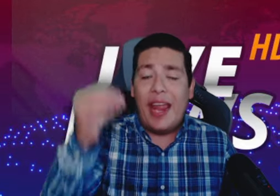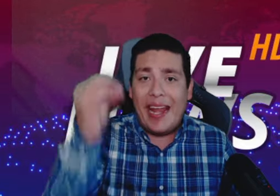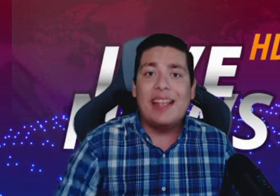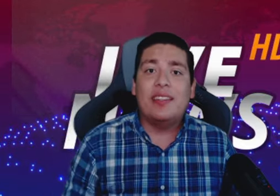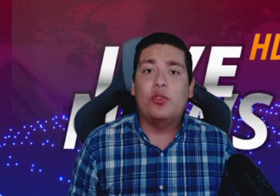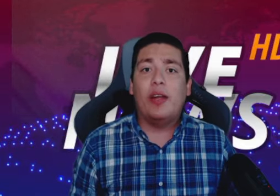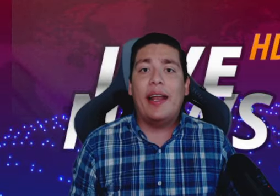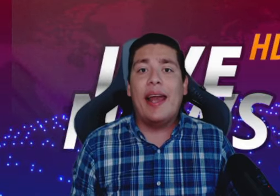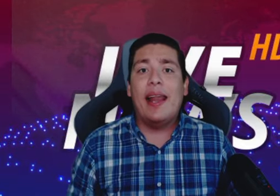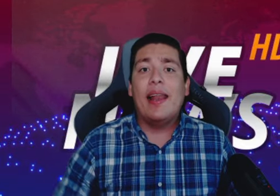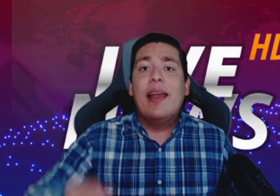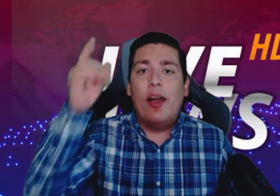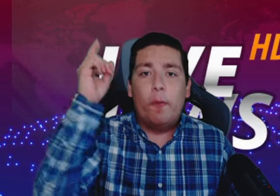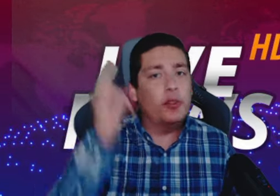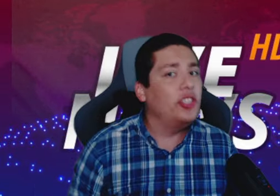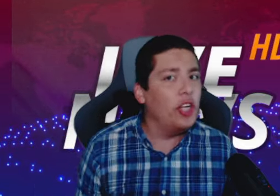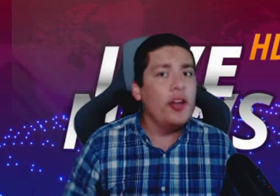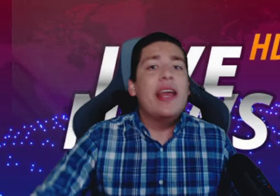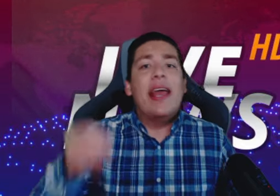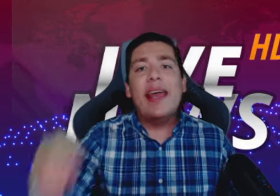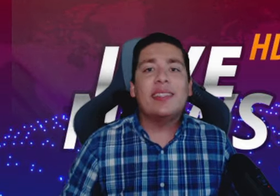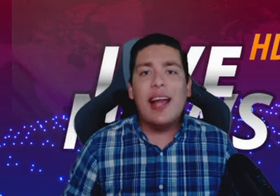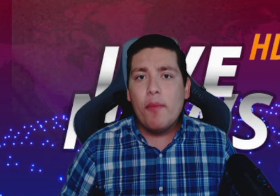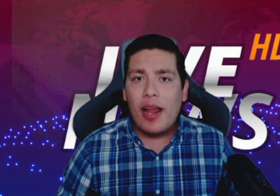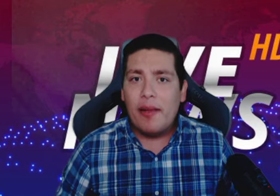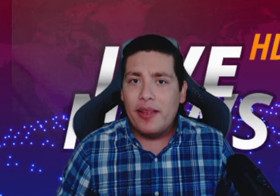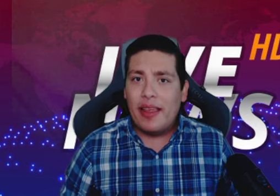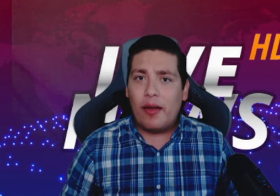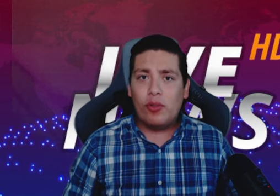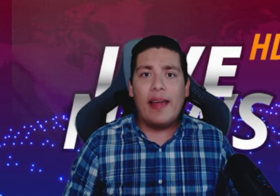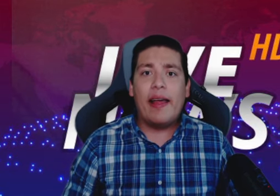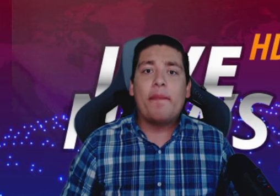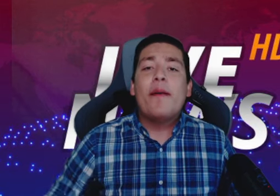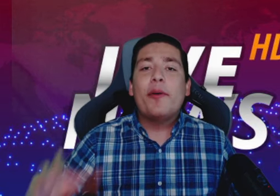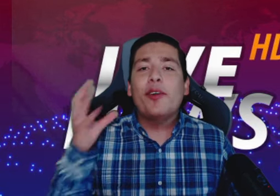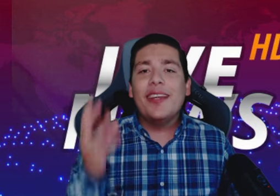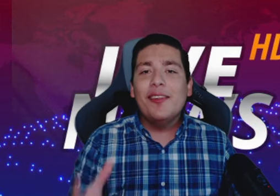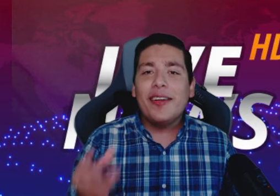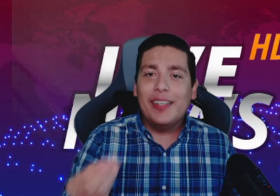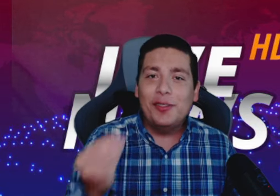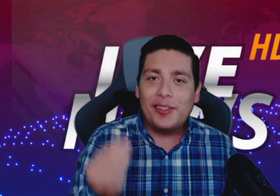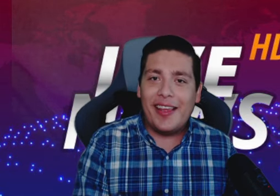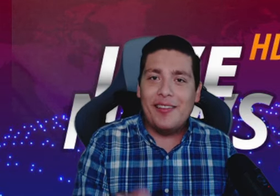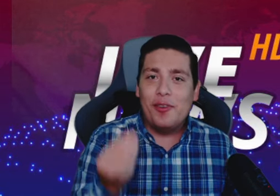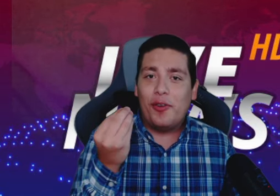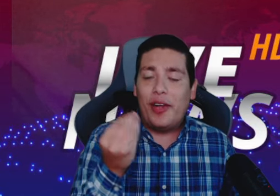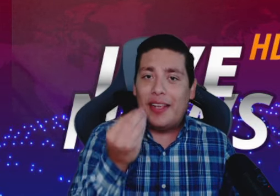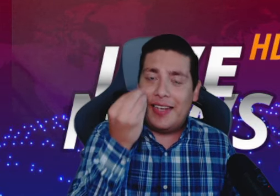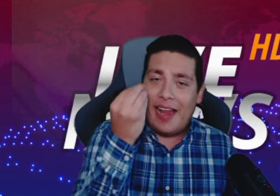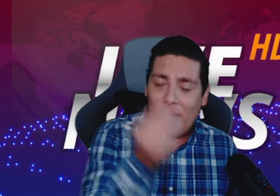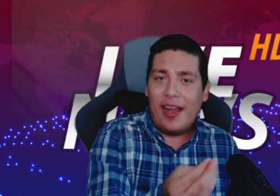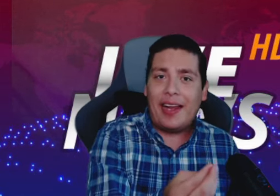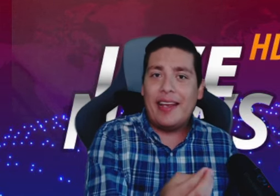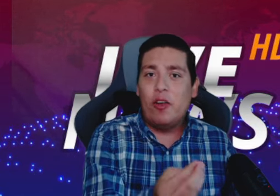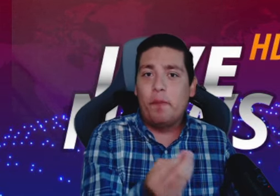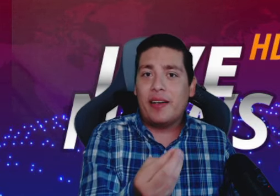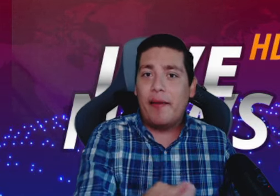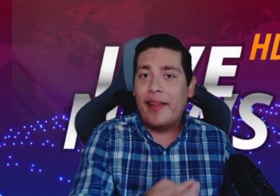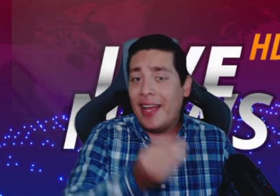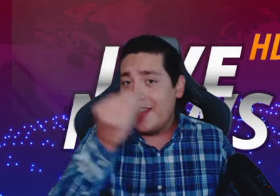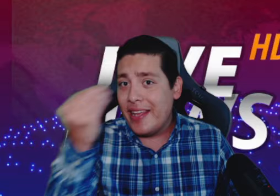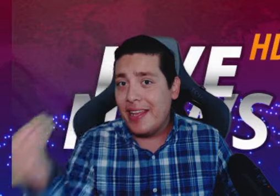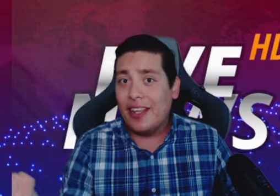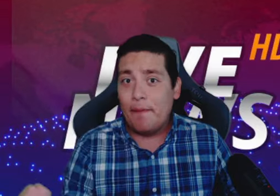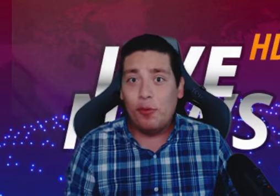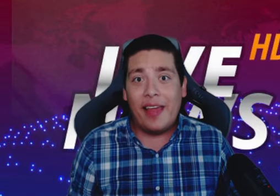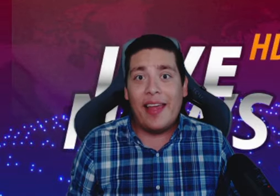dicho en este su canal: la oposición está moralmente derrotada. Pero ¿qué es lo que está sucediendo con la senadora Kenia López